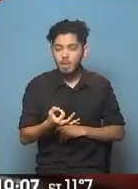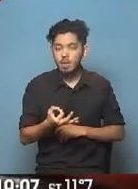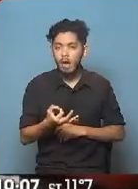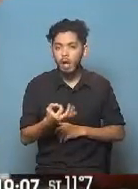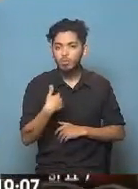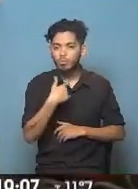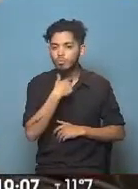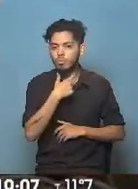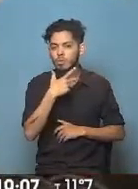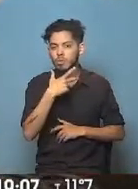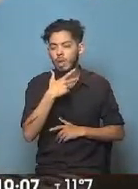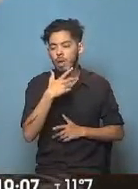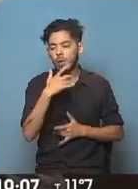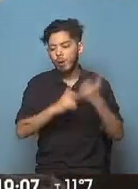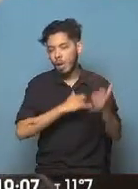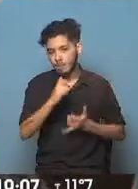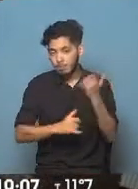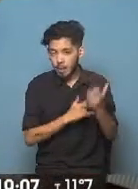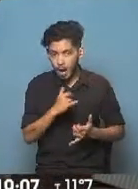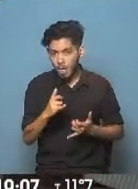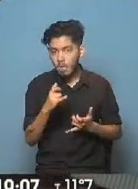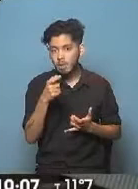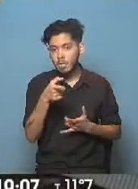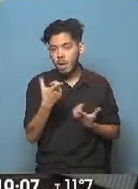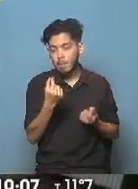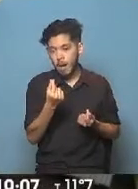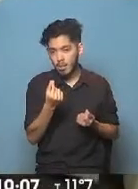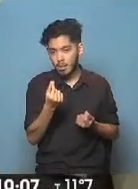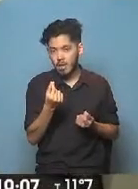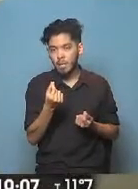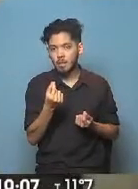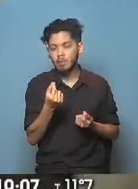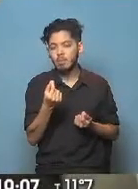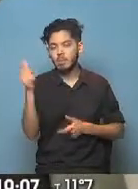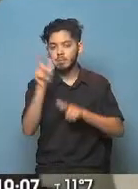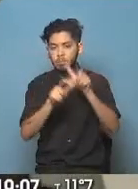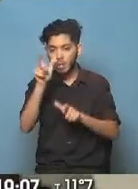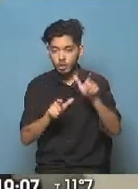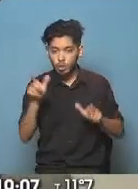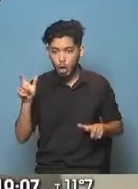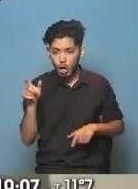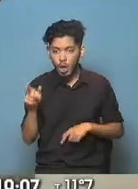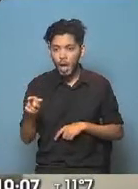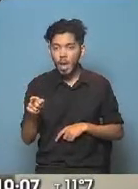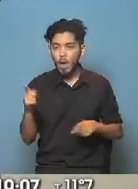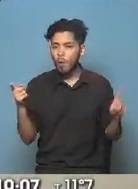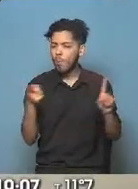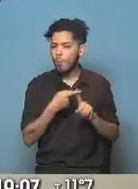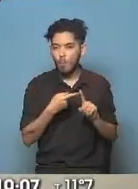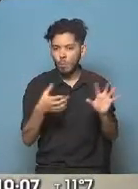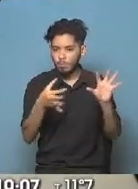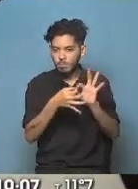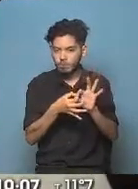que quise referenciar es que ese dinero era de personas vinculadas a